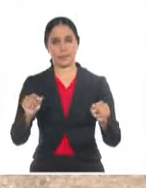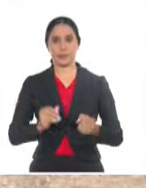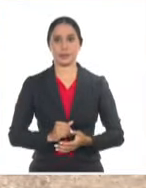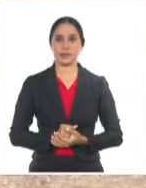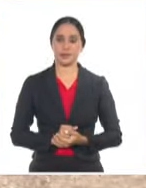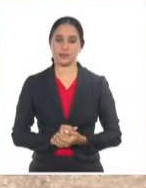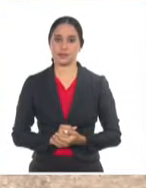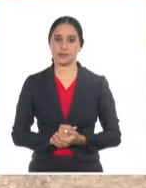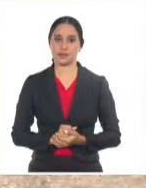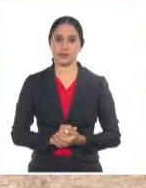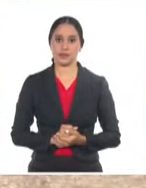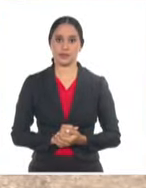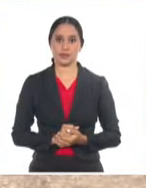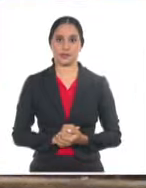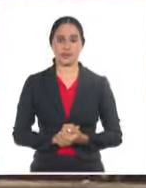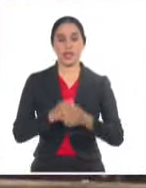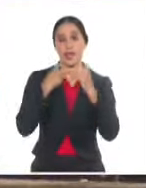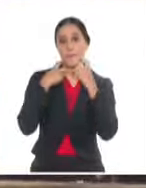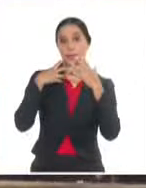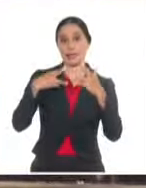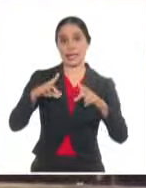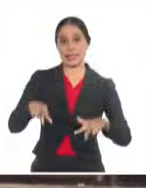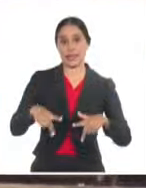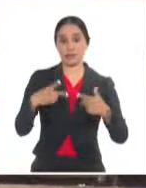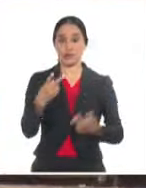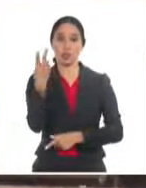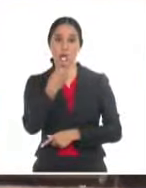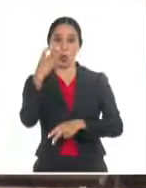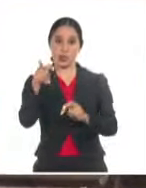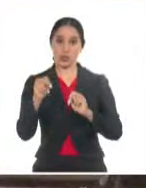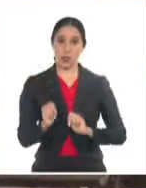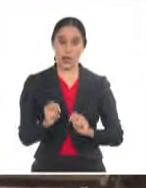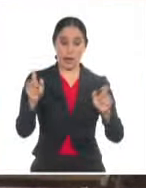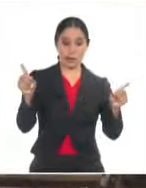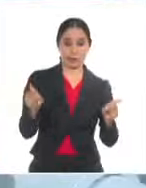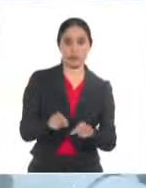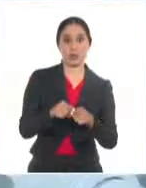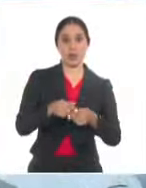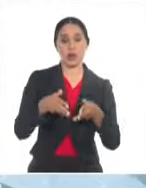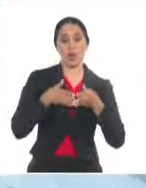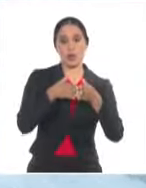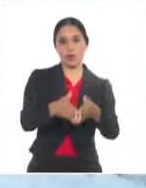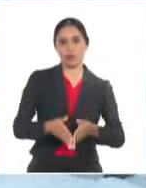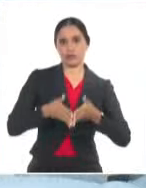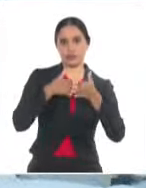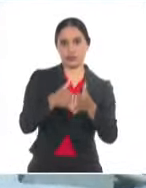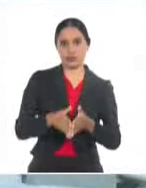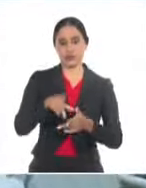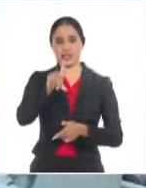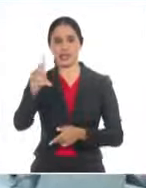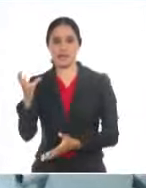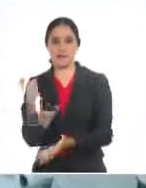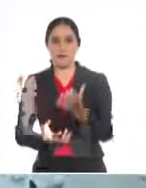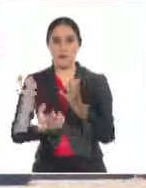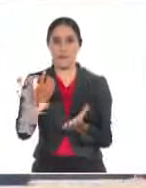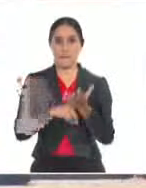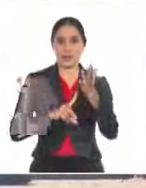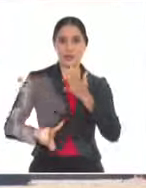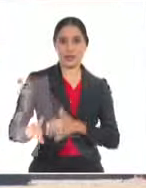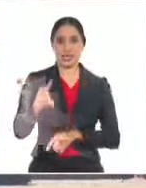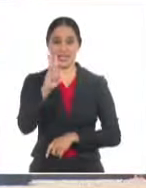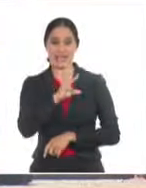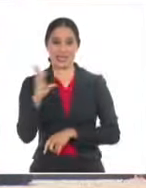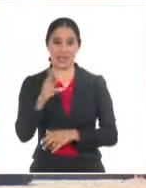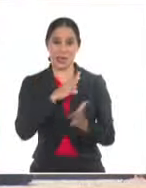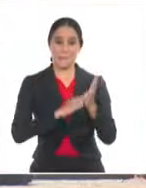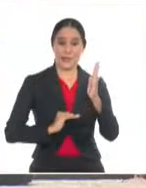Se alista el varadero para intervenir dos nuevas embarcaciones que aguardan en la rada Cienfueguera. Ha sido un primer trimestre del año intenso para este